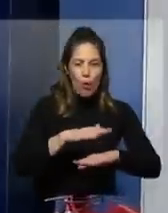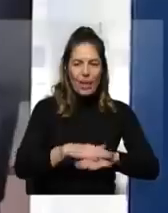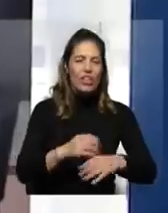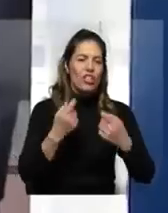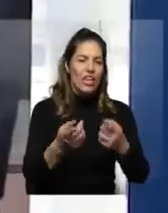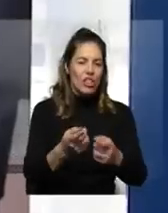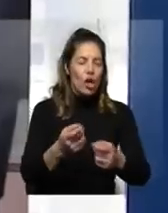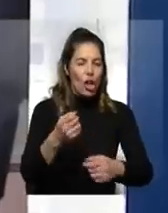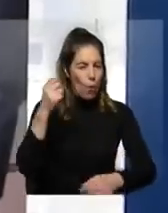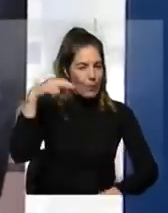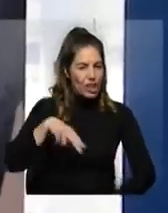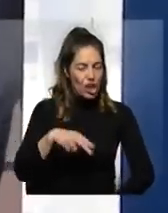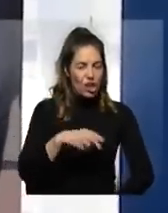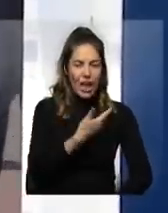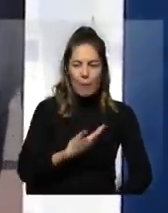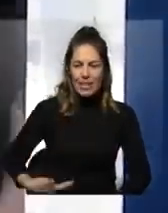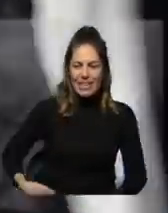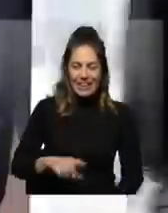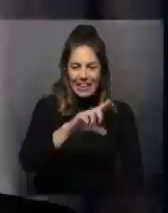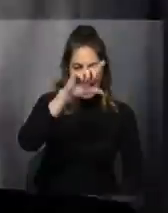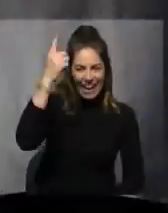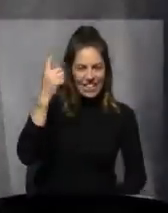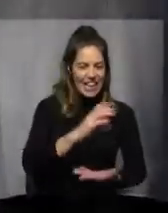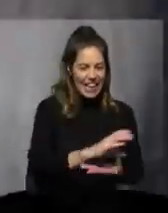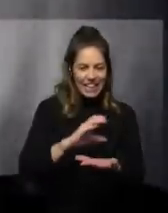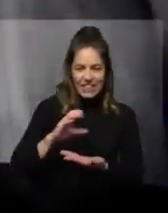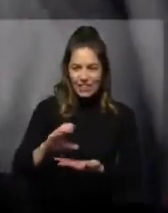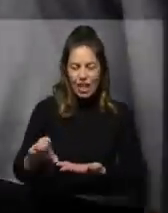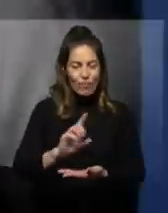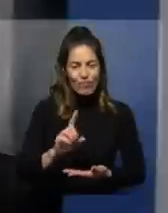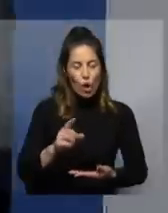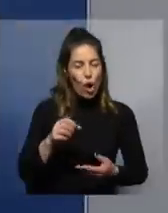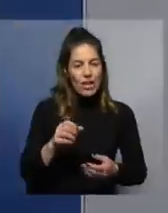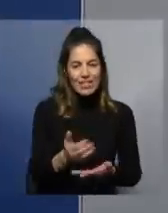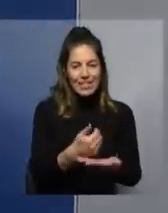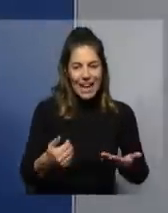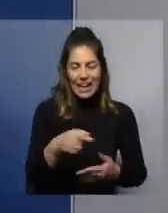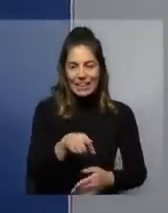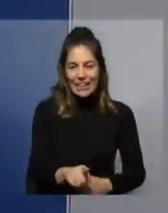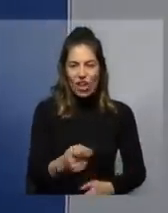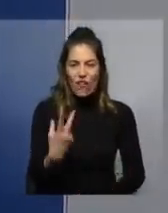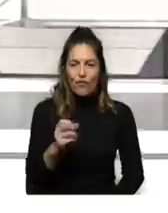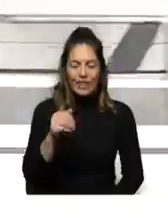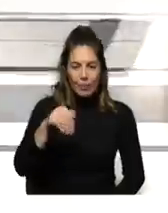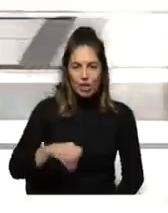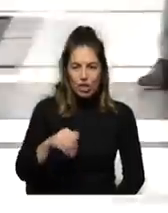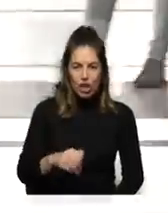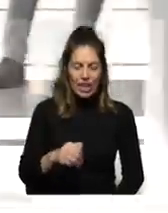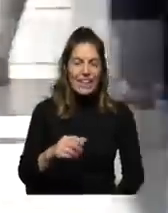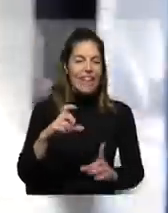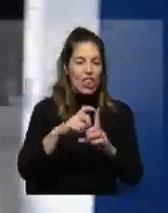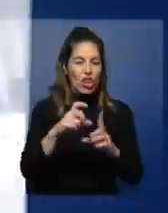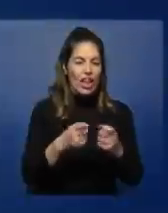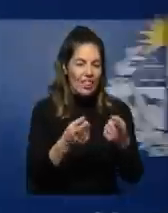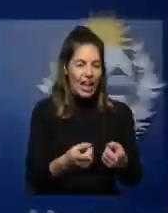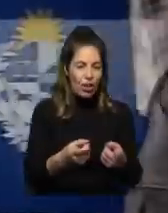les transmitió la oposición del presidente Luis lacalle Pou de que las reasignaciones no afectarán los 20 millones de dólares asignados por el gobierno al programa de Salud